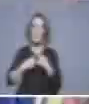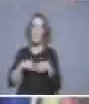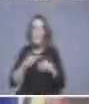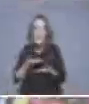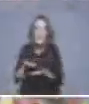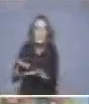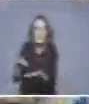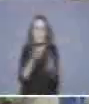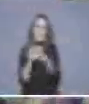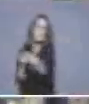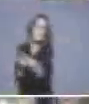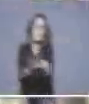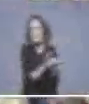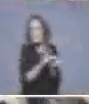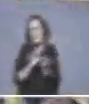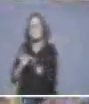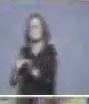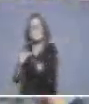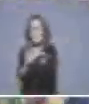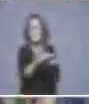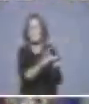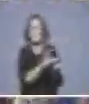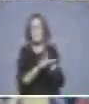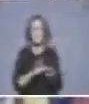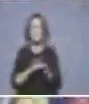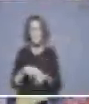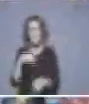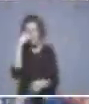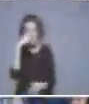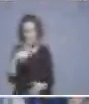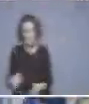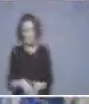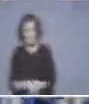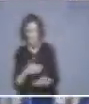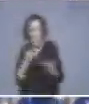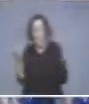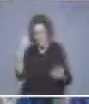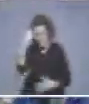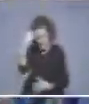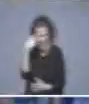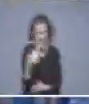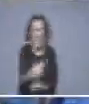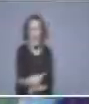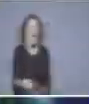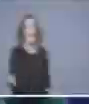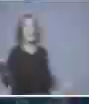hermanos. Cogidito de la mano. Ya sabes cuál. Ya sabes cuál.